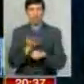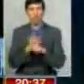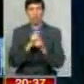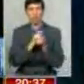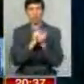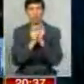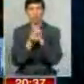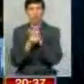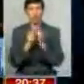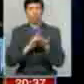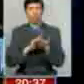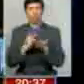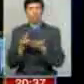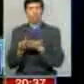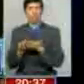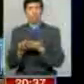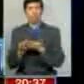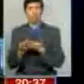Se sentiu local?